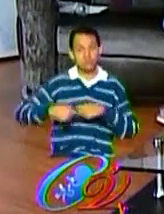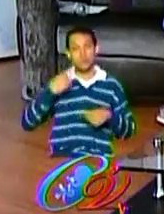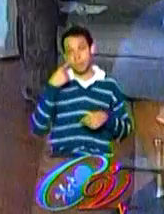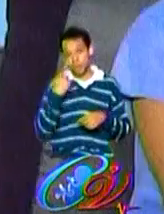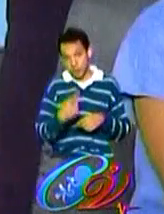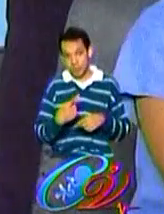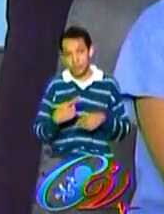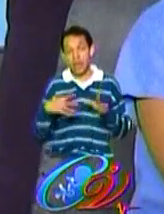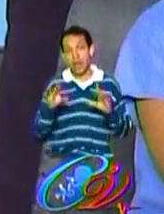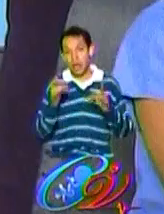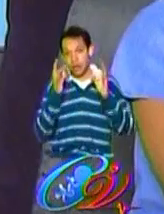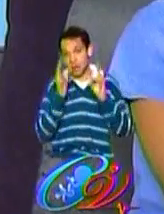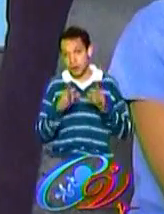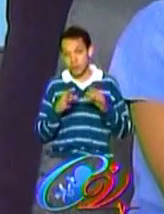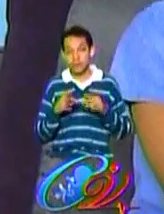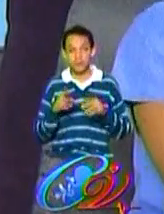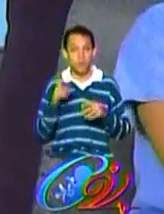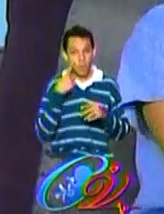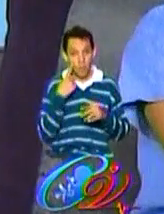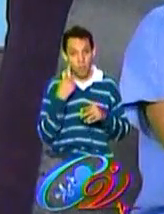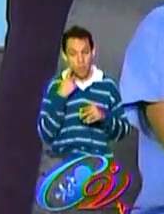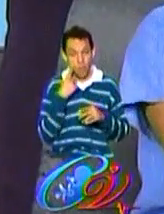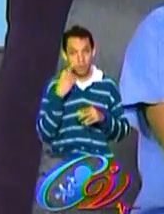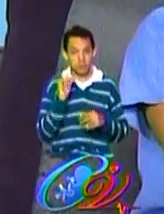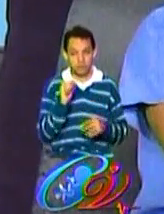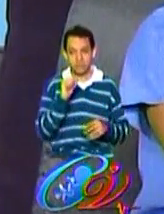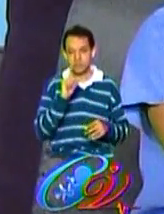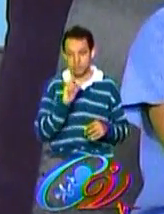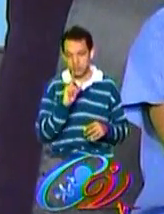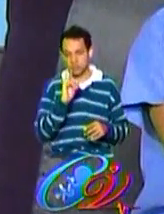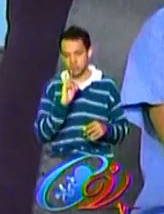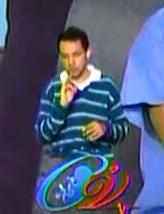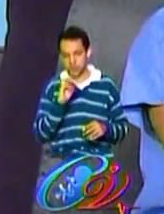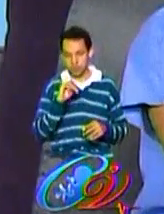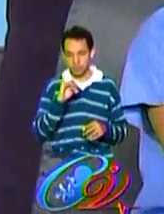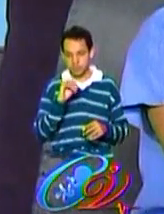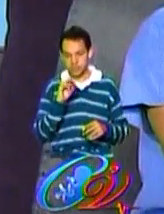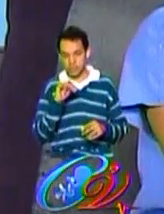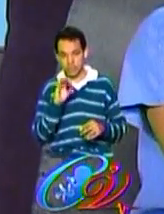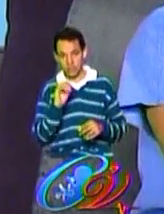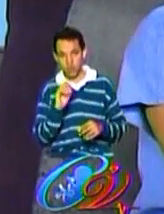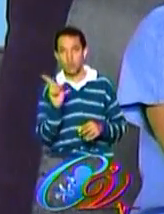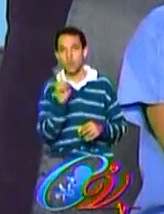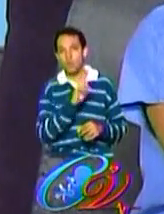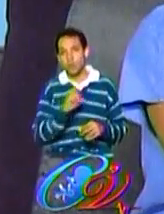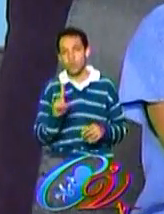imagen. Volviendo a la diapositiva de los pollos, la podemos poner ahí,